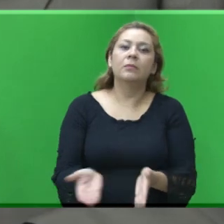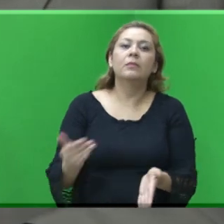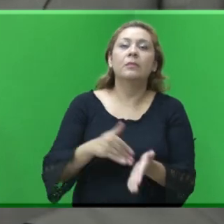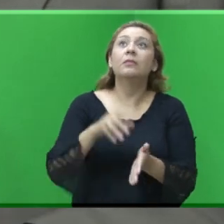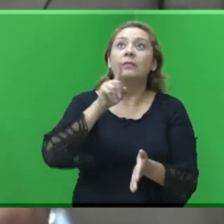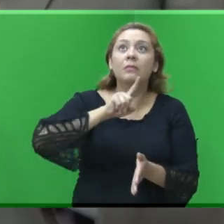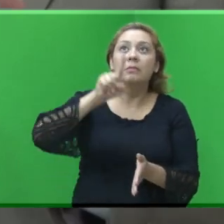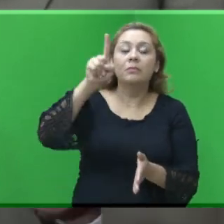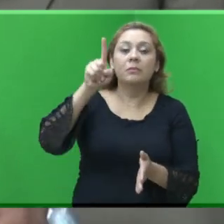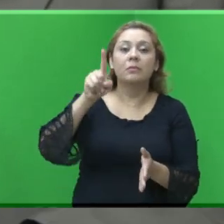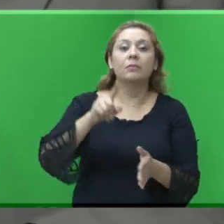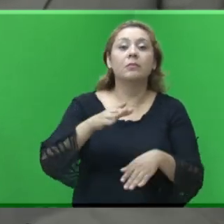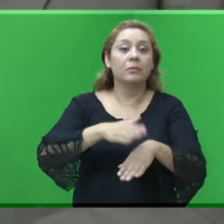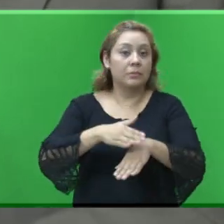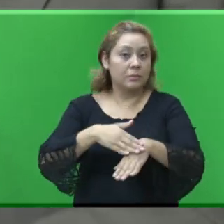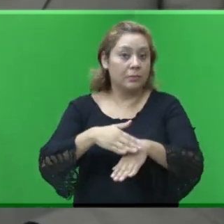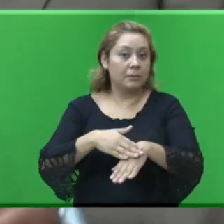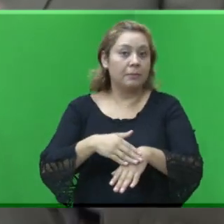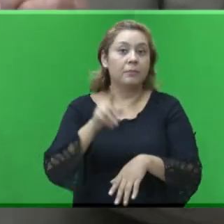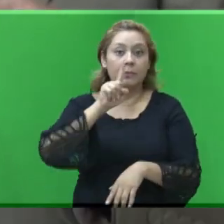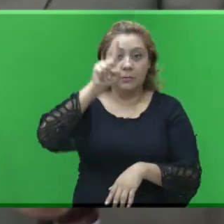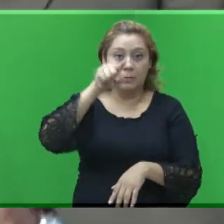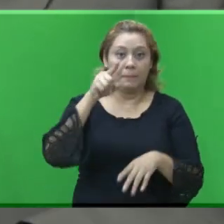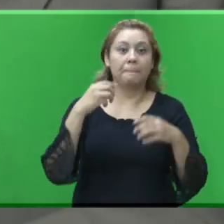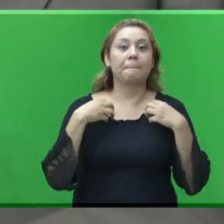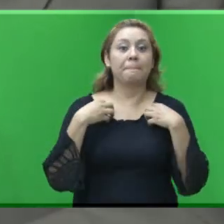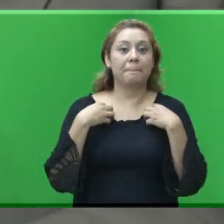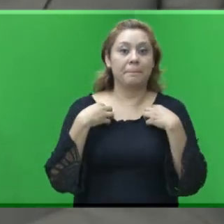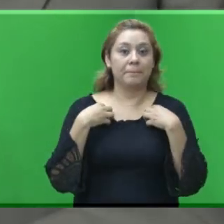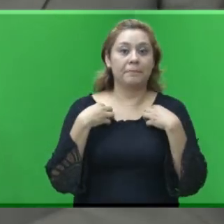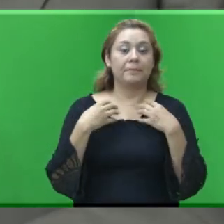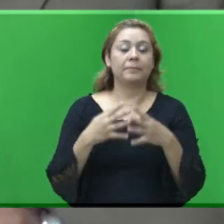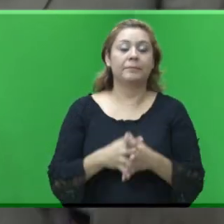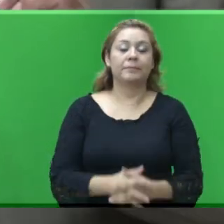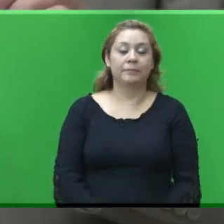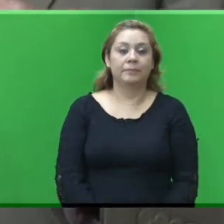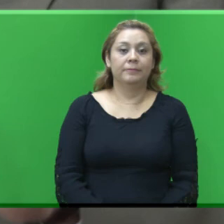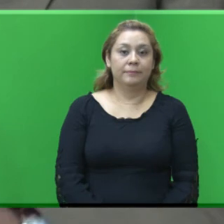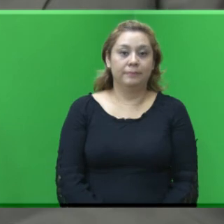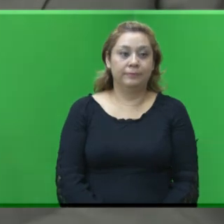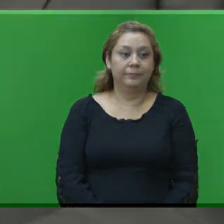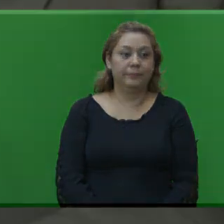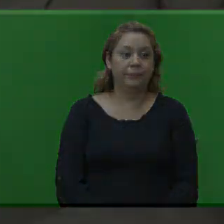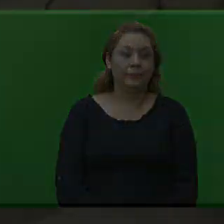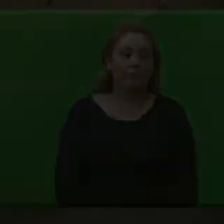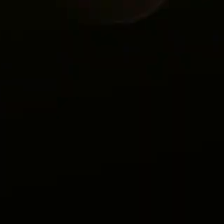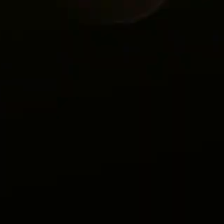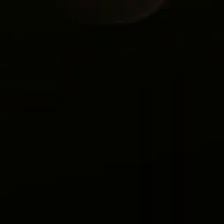Él. Y este es el llamado de Dios para sus vidas.